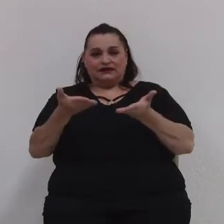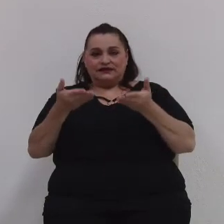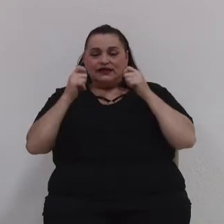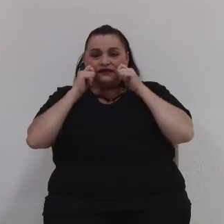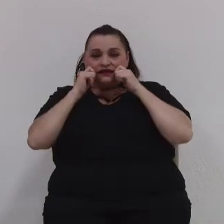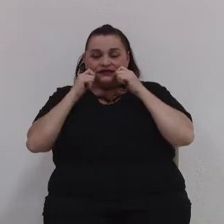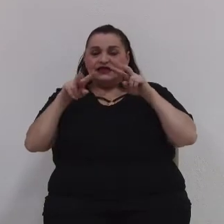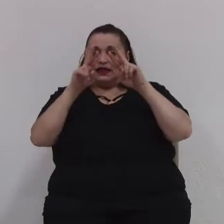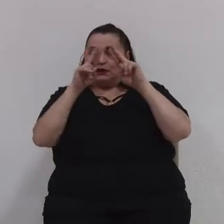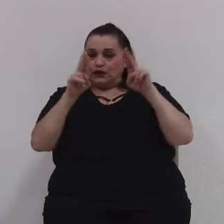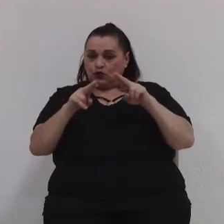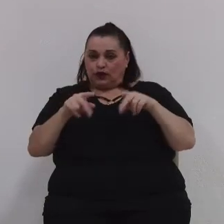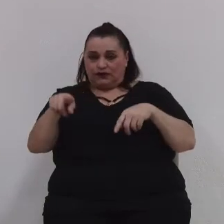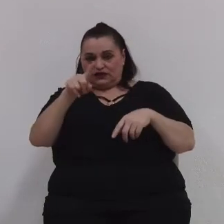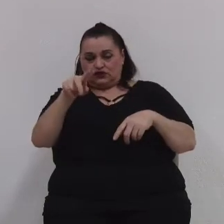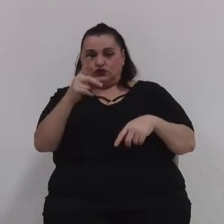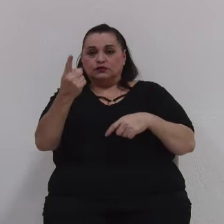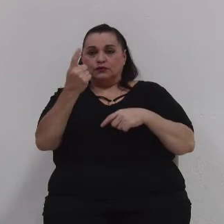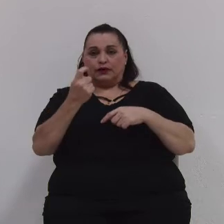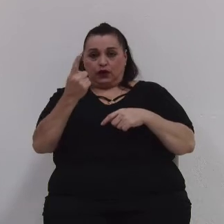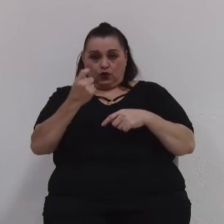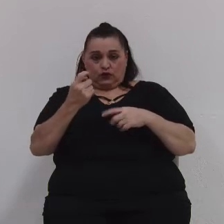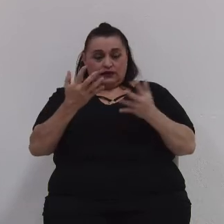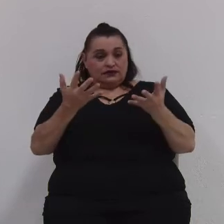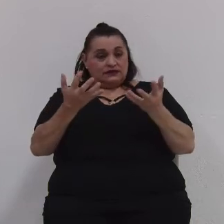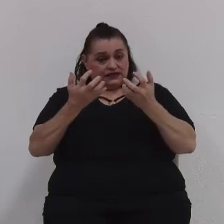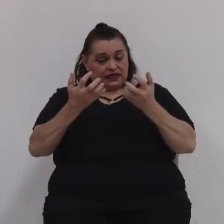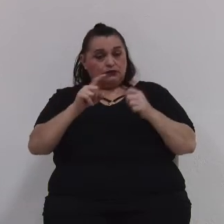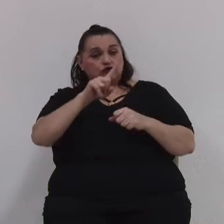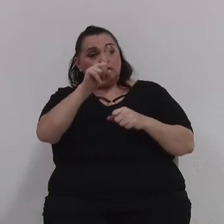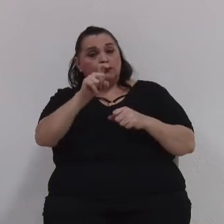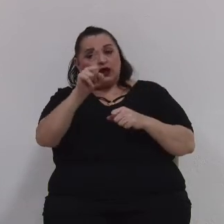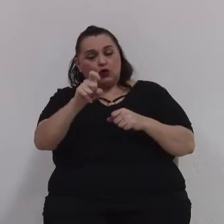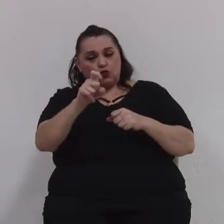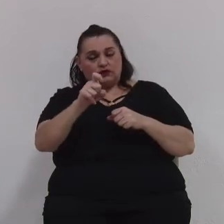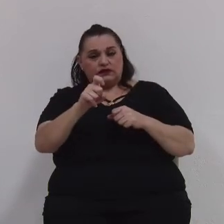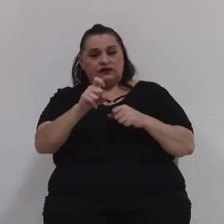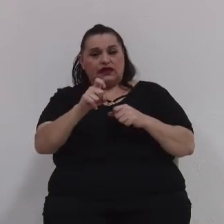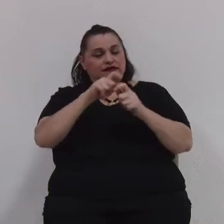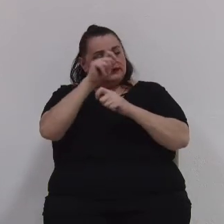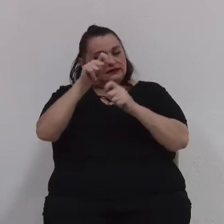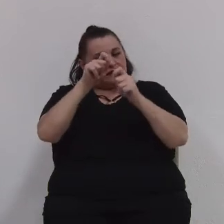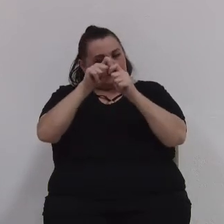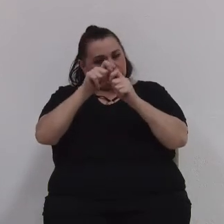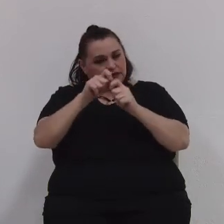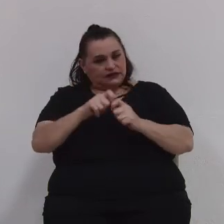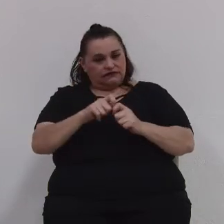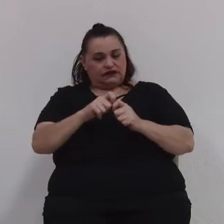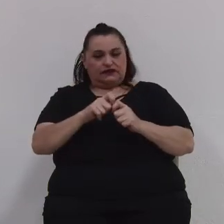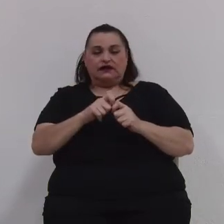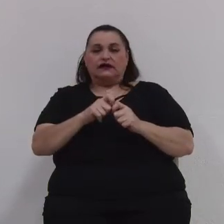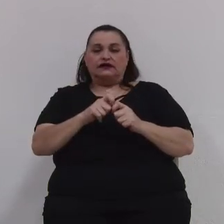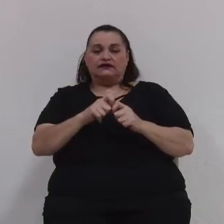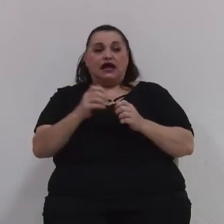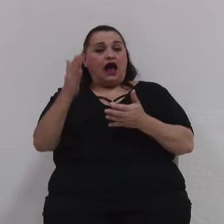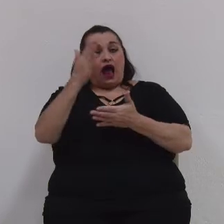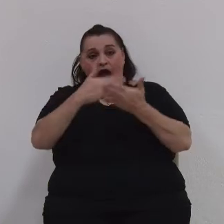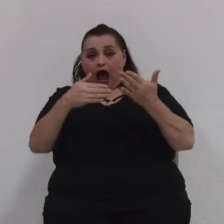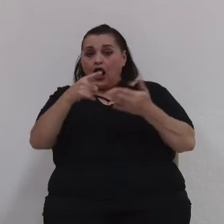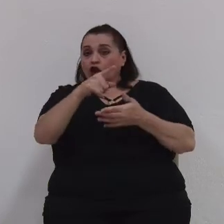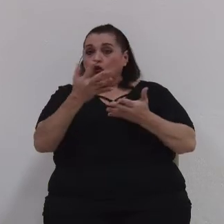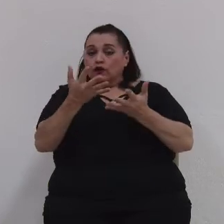virtualmente sus preguntas. Quisiéramos preguntas e intervenciones concisas y concretas. Si es que algo